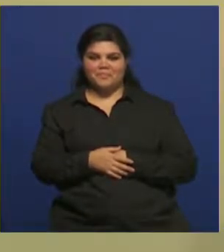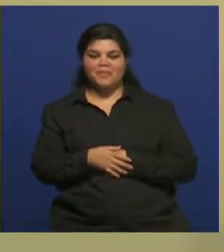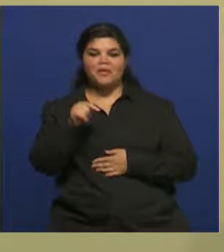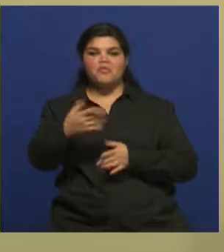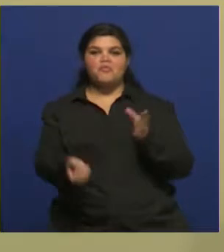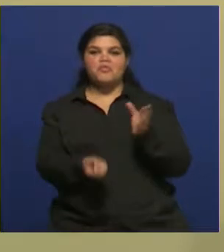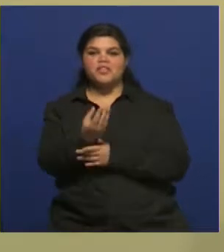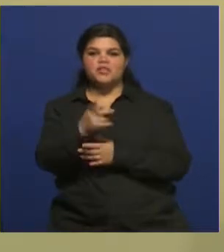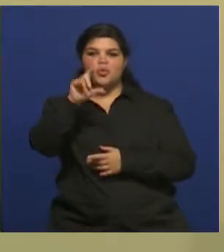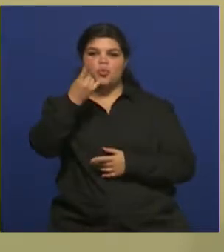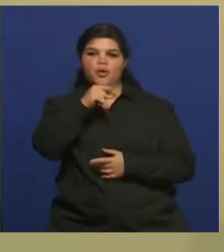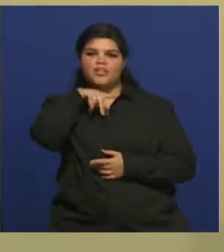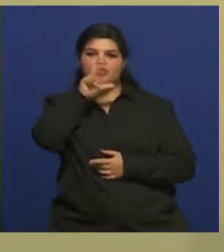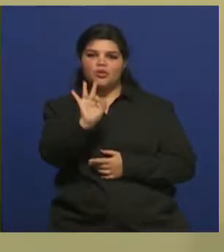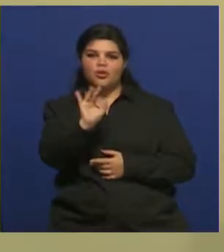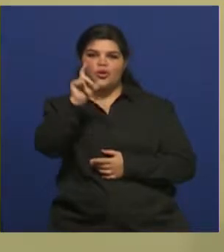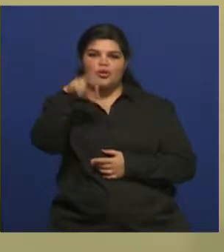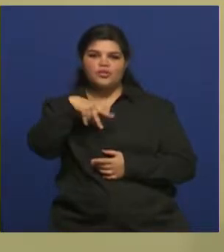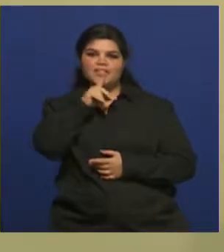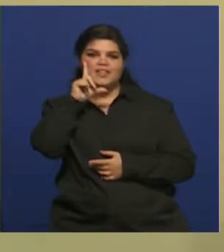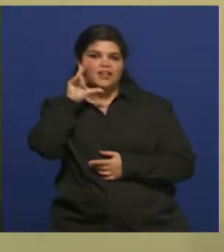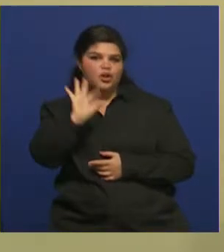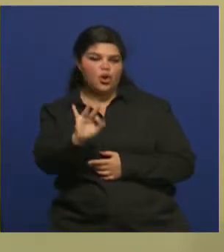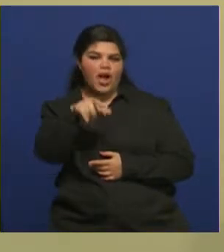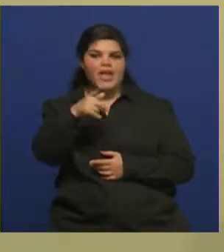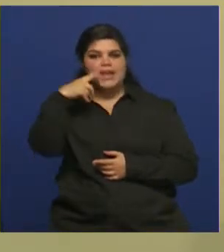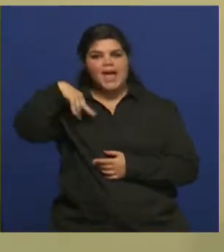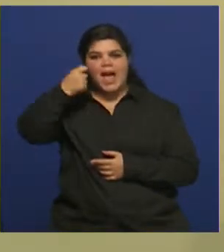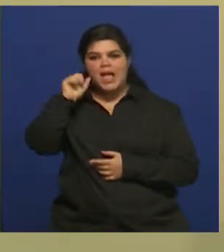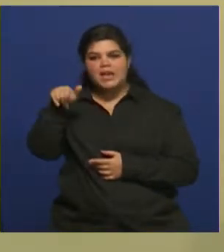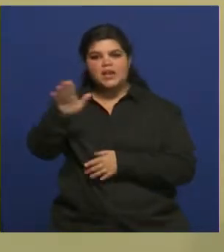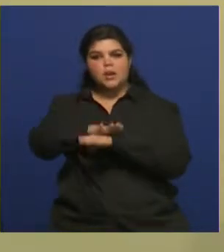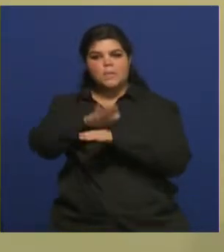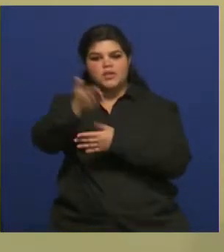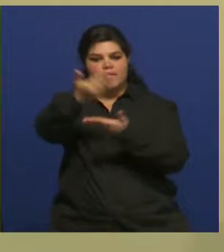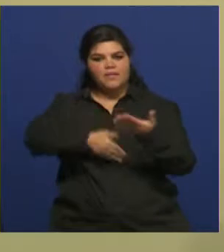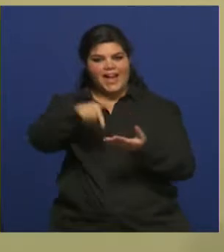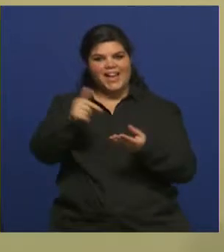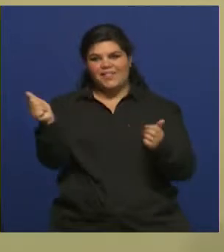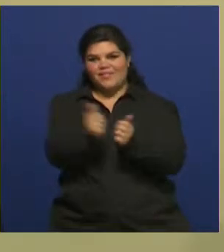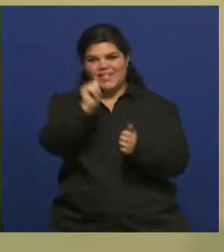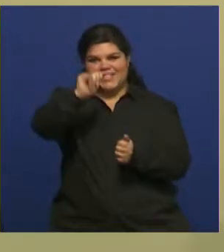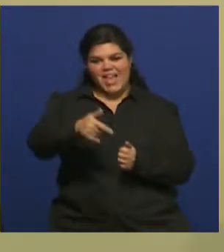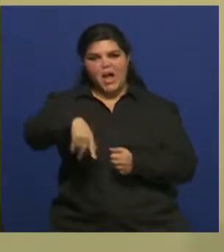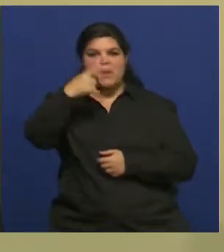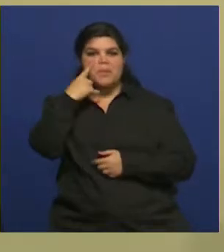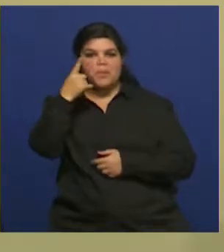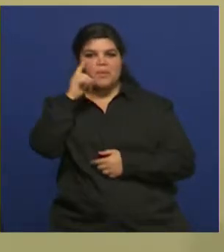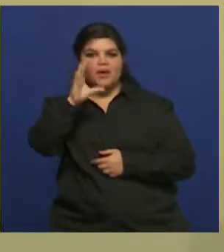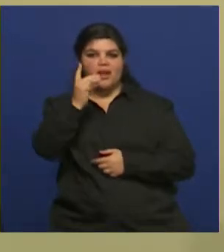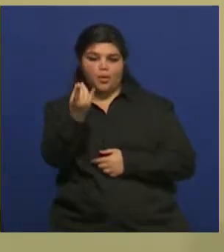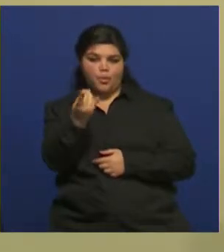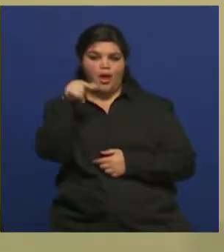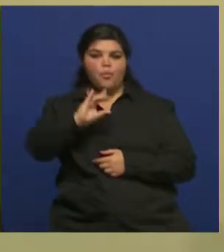Fundación Cuento Contigo, hoy en una nueva columna de Ciudadanía, de la mano de Nadir Senesi, que continúa aquí con nosotros, obviamente, en vivo por Señalú,